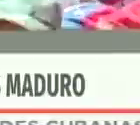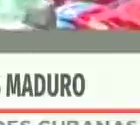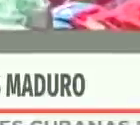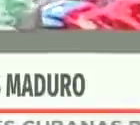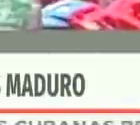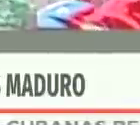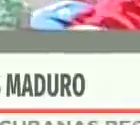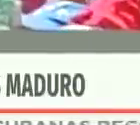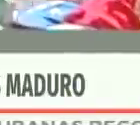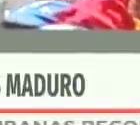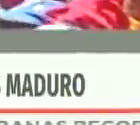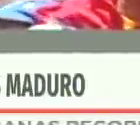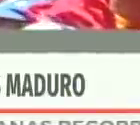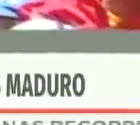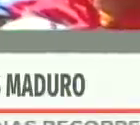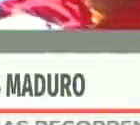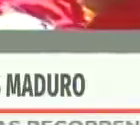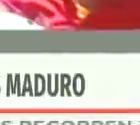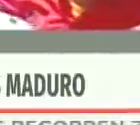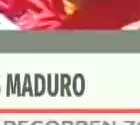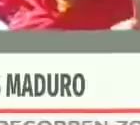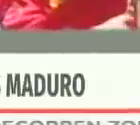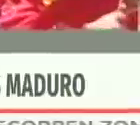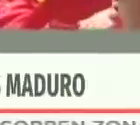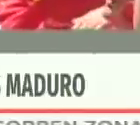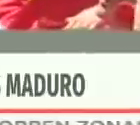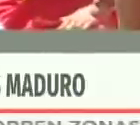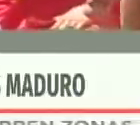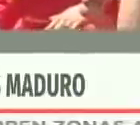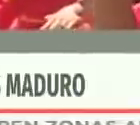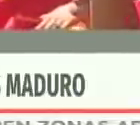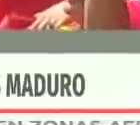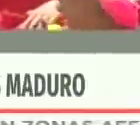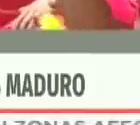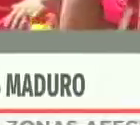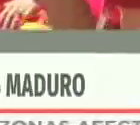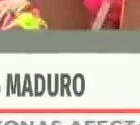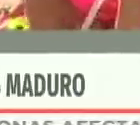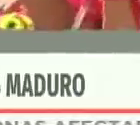Chávez y leal a nuestro presidente Nicolás Maduro Moro.